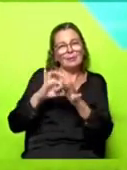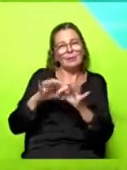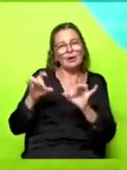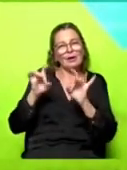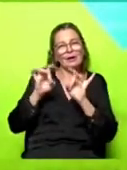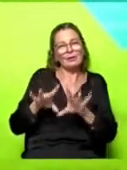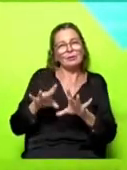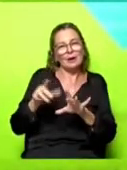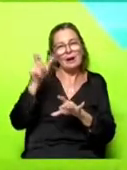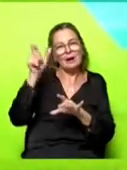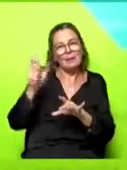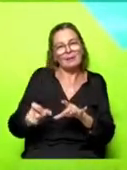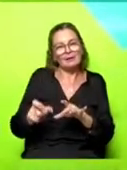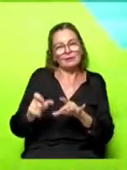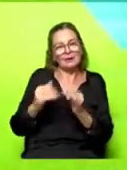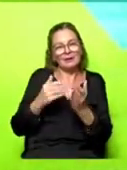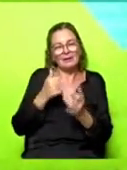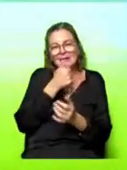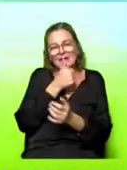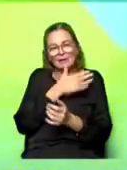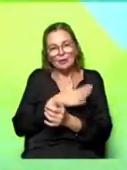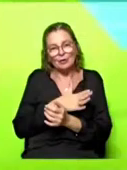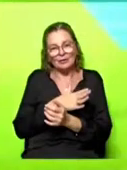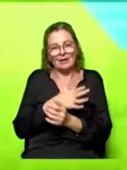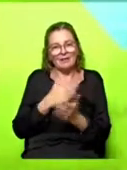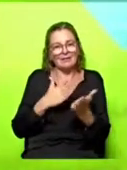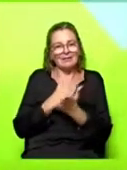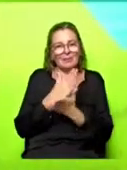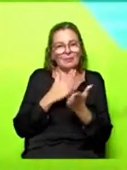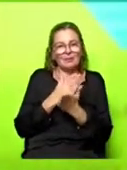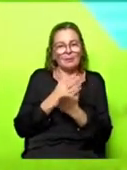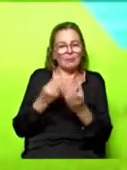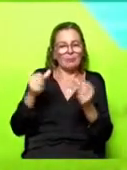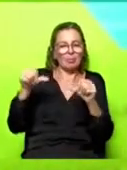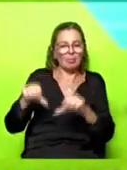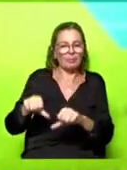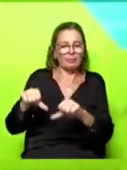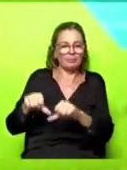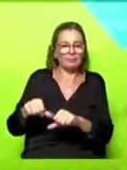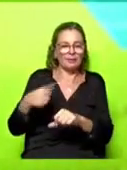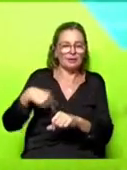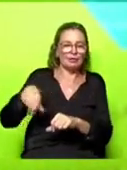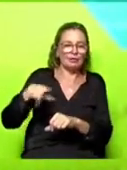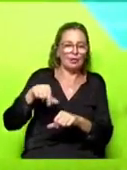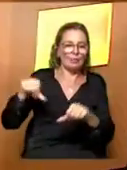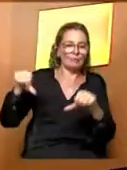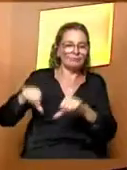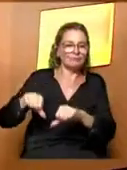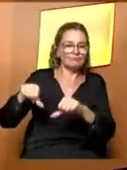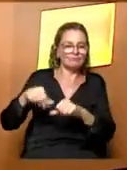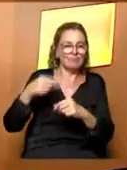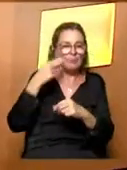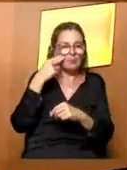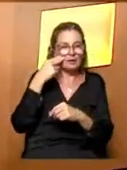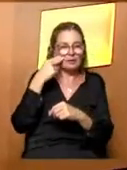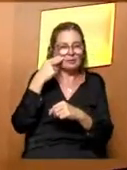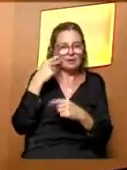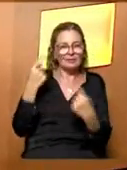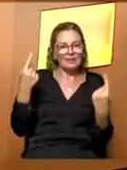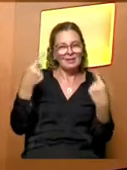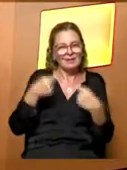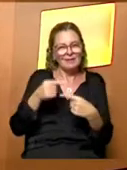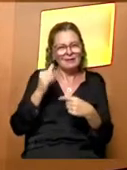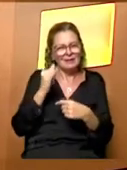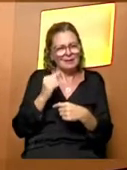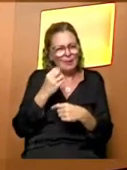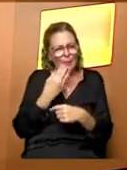tiende el ser humano, lo que tendió históricamente, naturalmente. Estamos destruyéndonos entre nosotros, dando el debate de si es justo o no